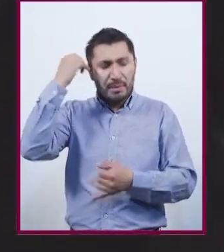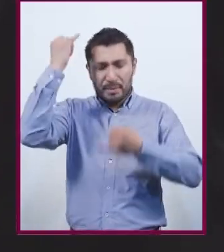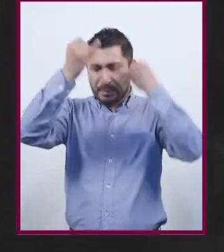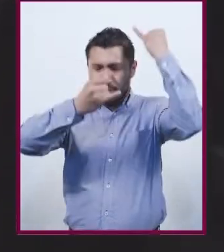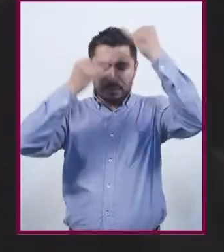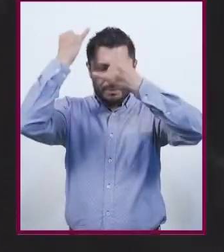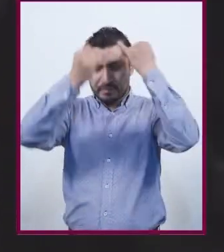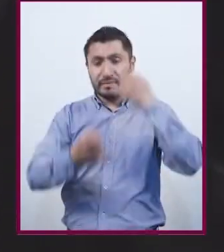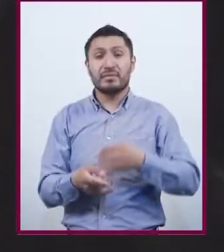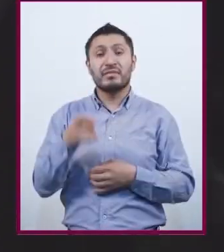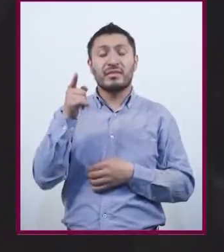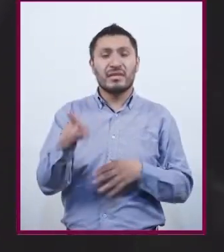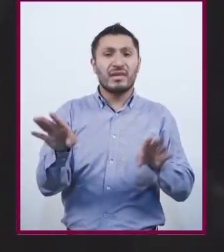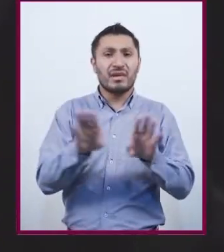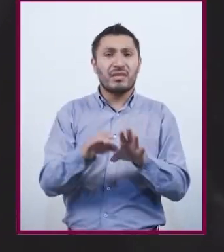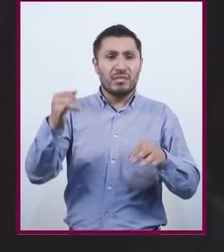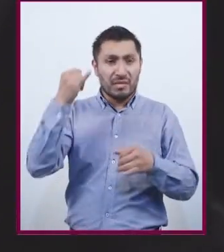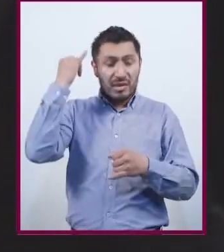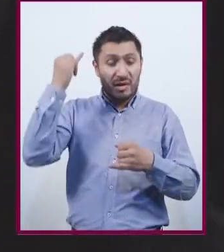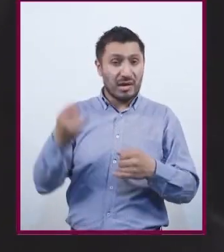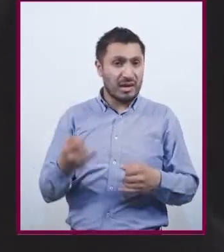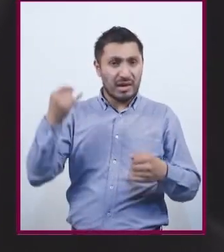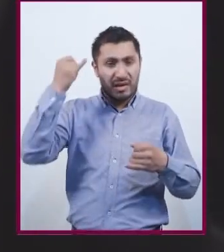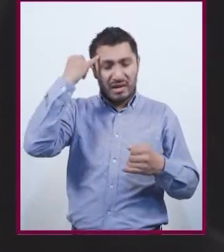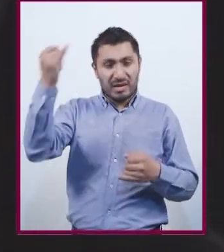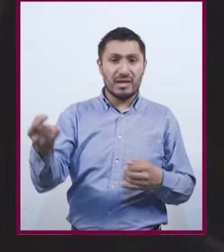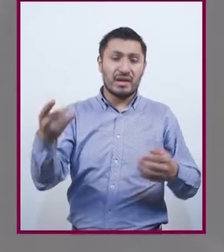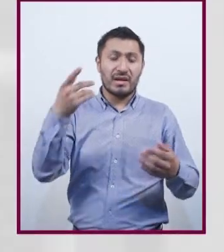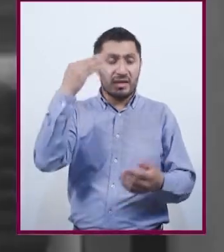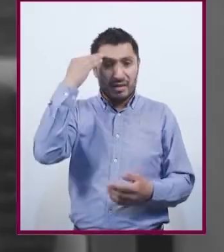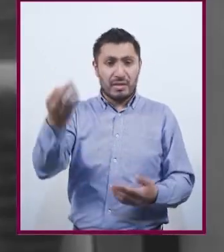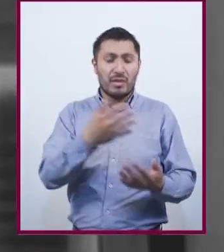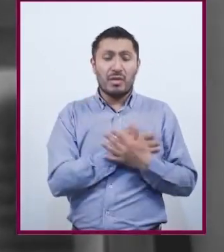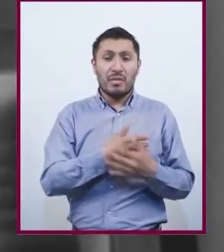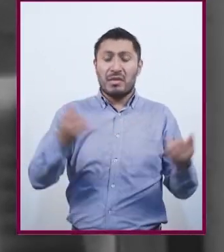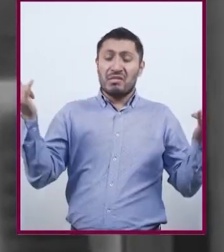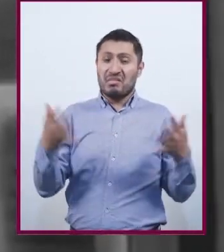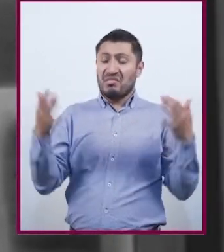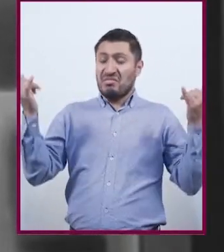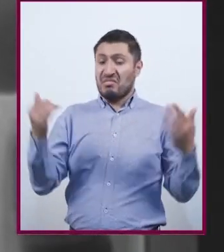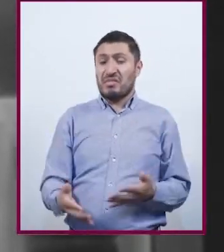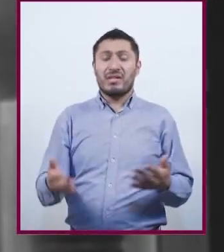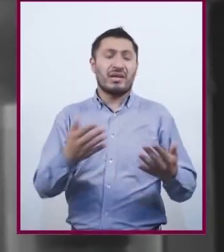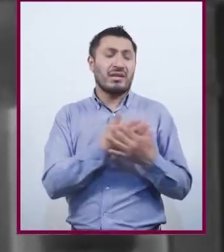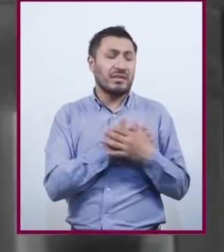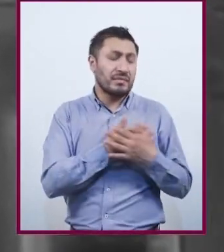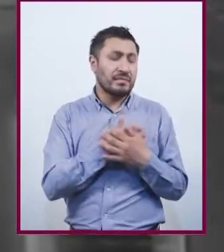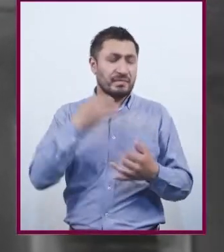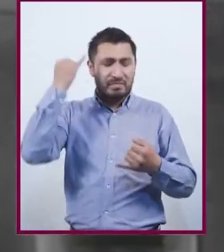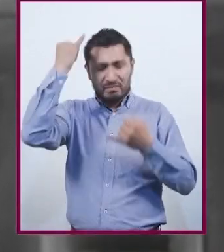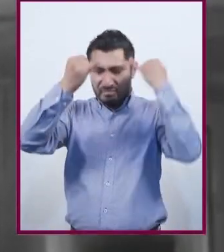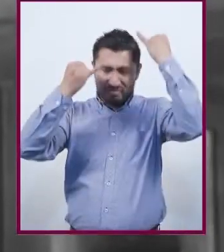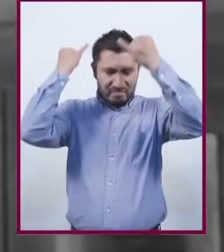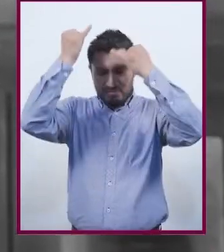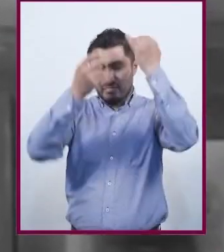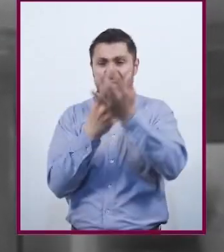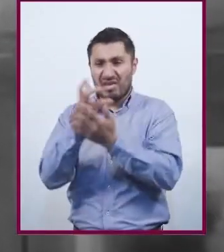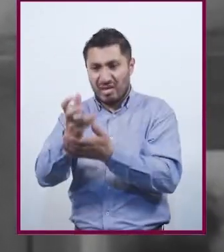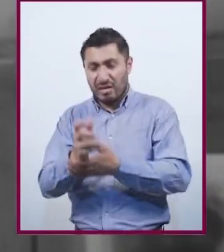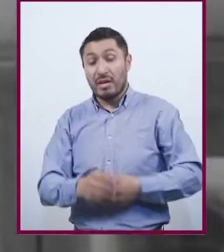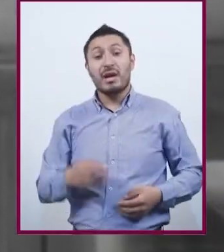pura imaginación de la escritora, según los ideales del periodo romántico, de rebeldía artística y exaltación de la